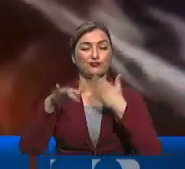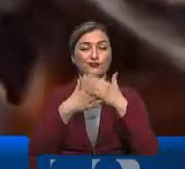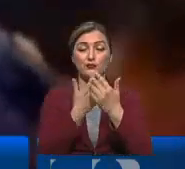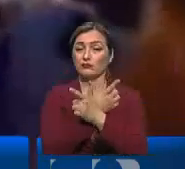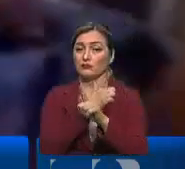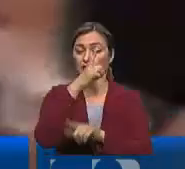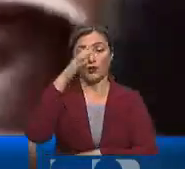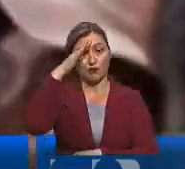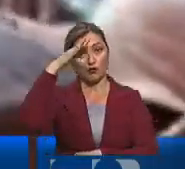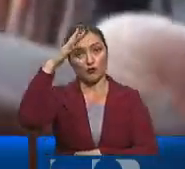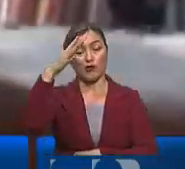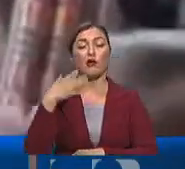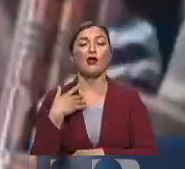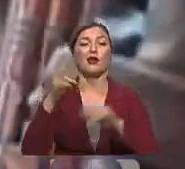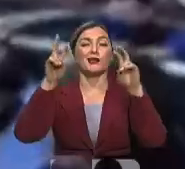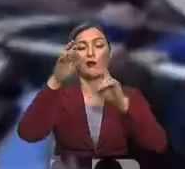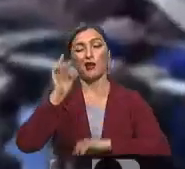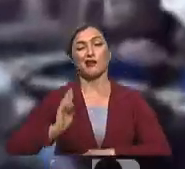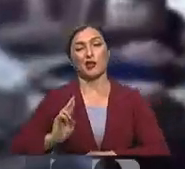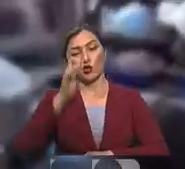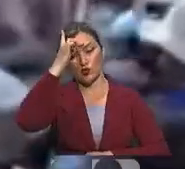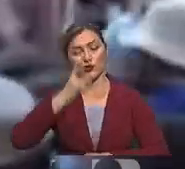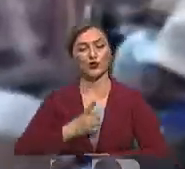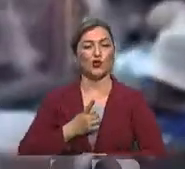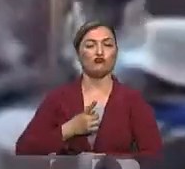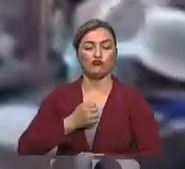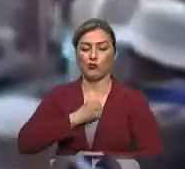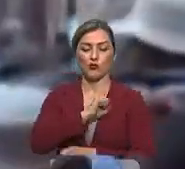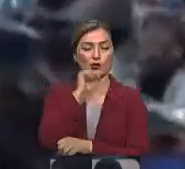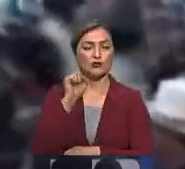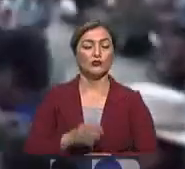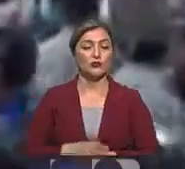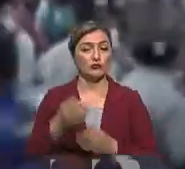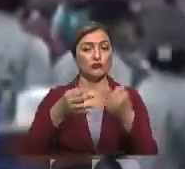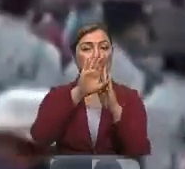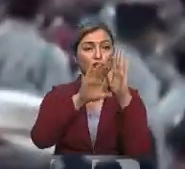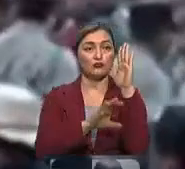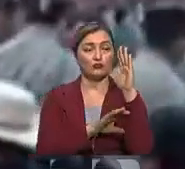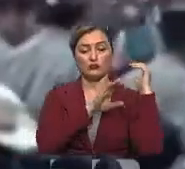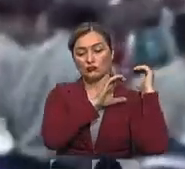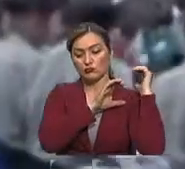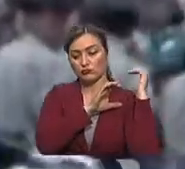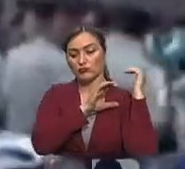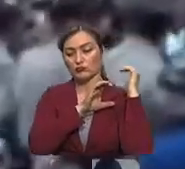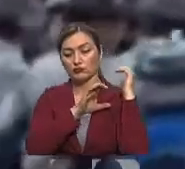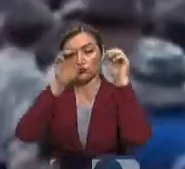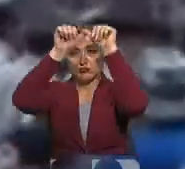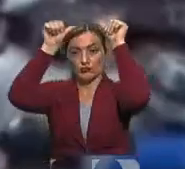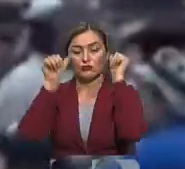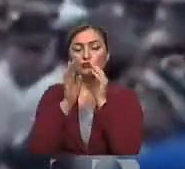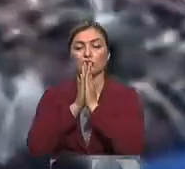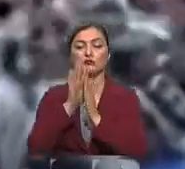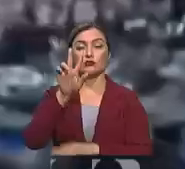Sin embargo, en lo que tiene que ver con el artículo 2, la Corte Constitucional ha dicho que una procesión en razón de la Virgen del Cisne